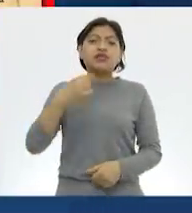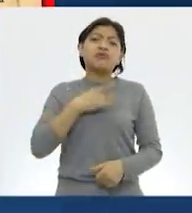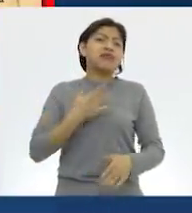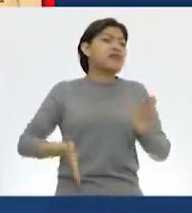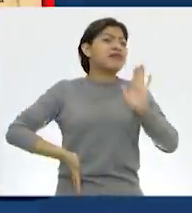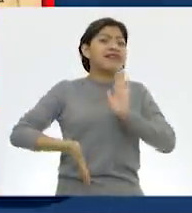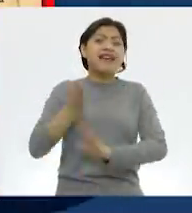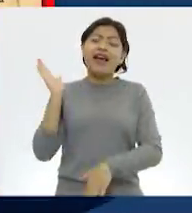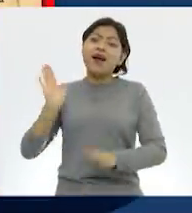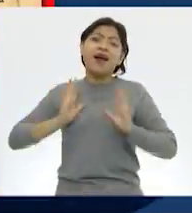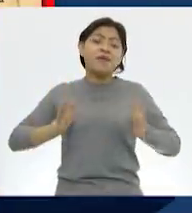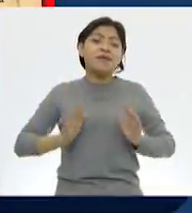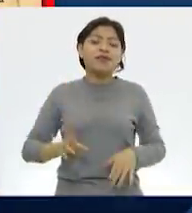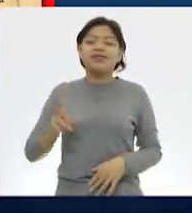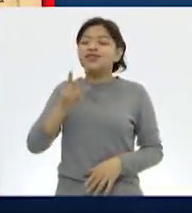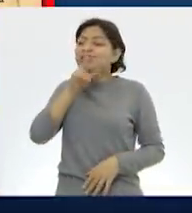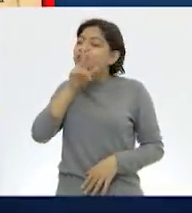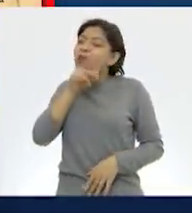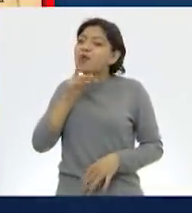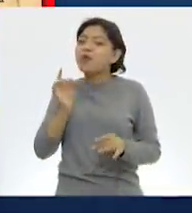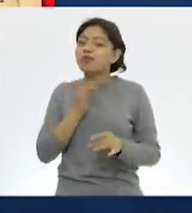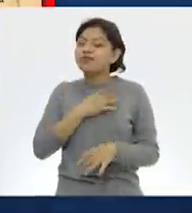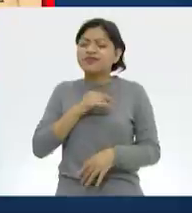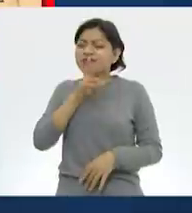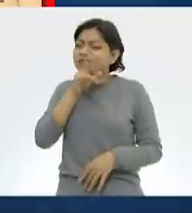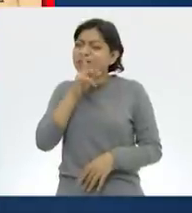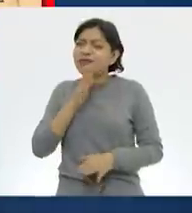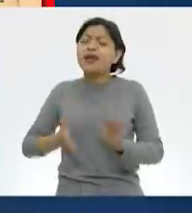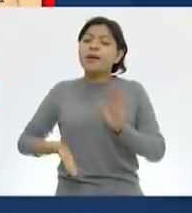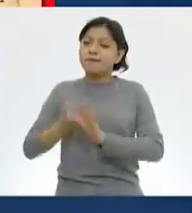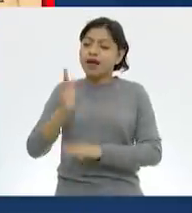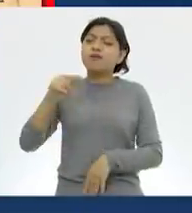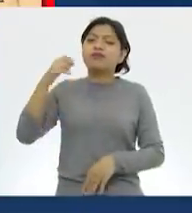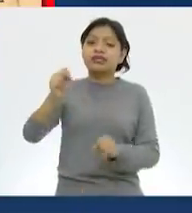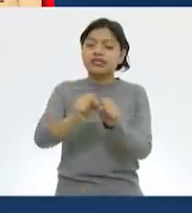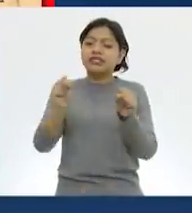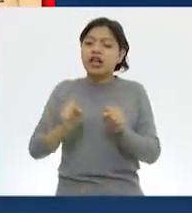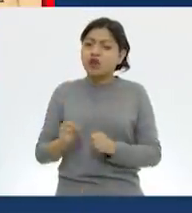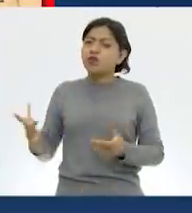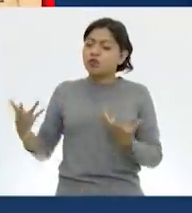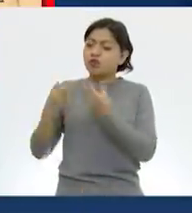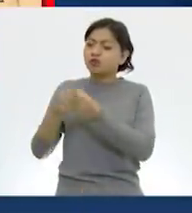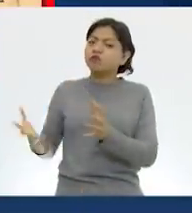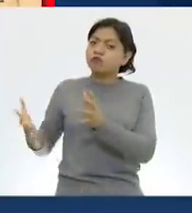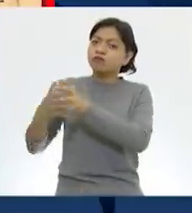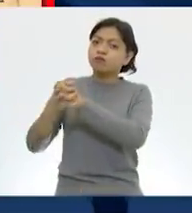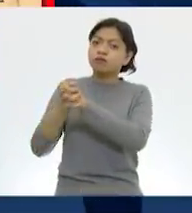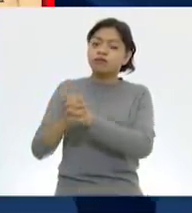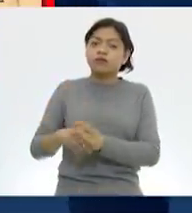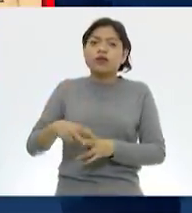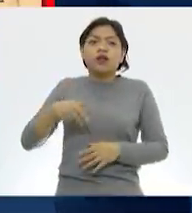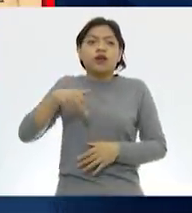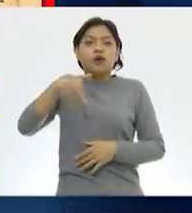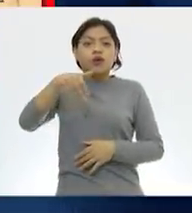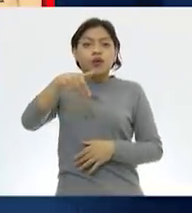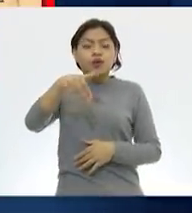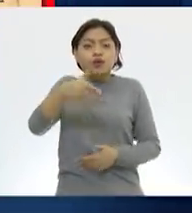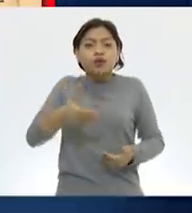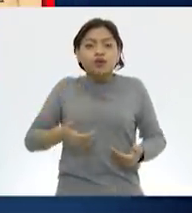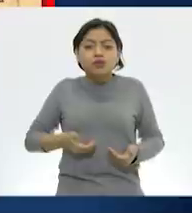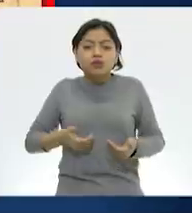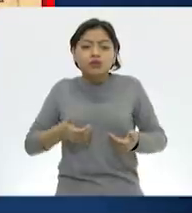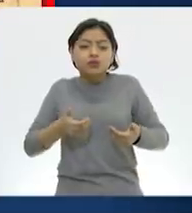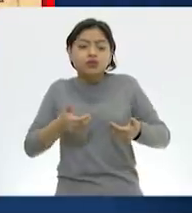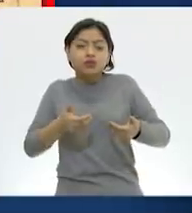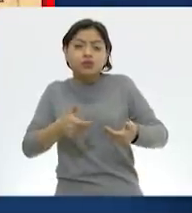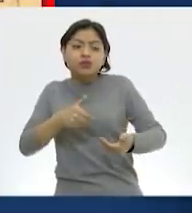seas miedoso, ya estamos adentro. Dame tu mano y vamos hacia el salón. Poco a poco recorrieron los pasillos y llegaron